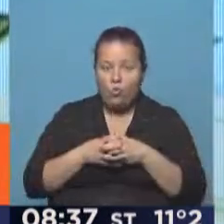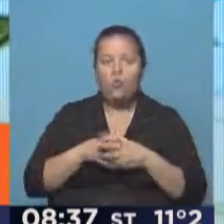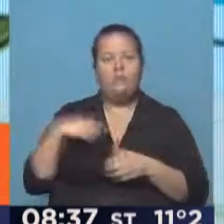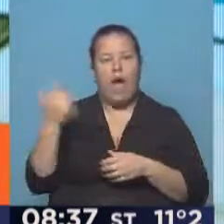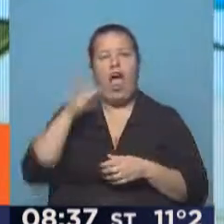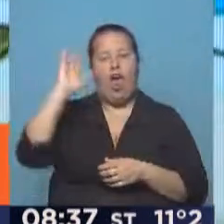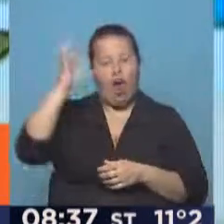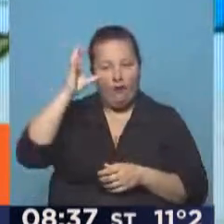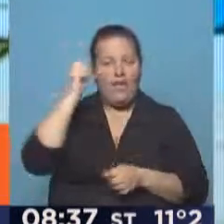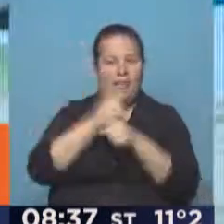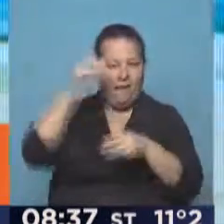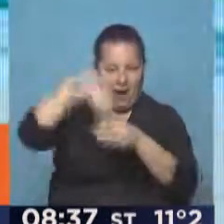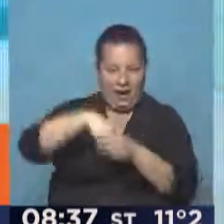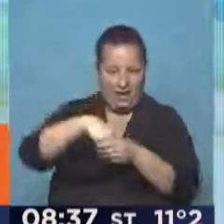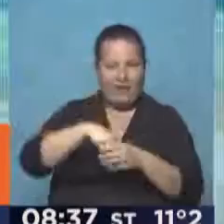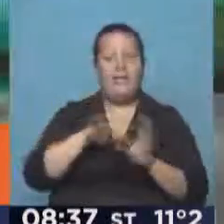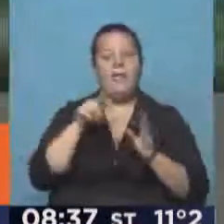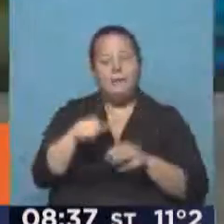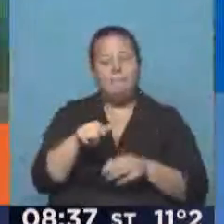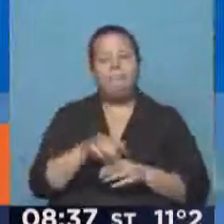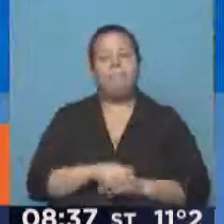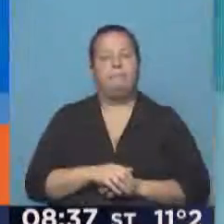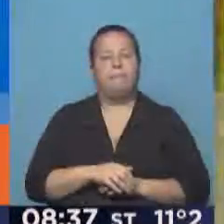una confederación que trabajamos ahí, en la CEGERA,